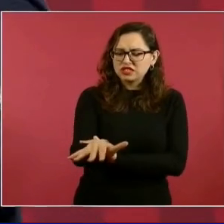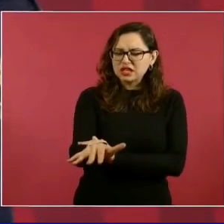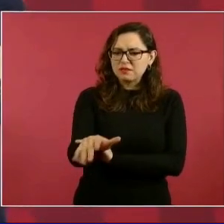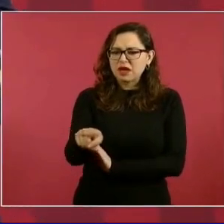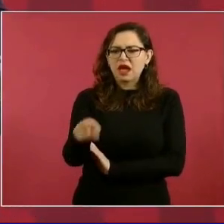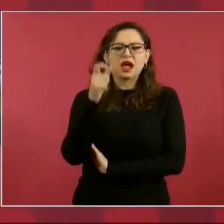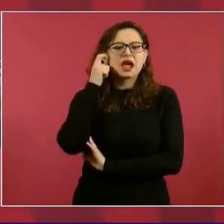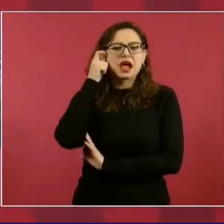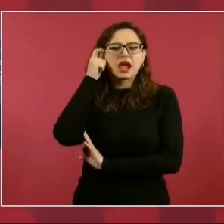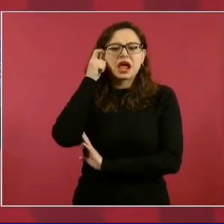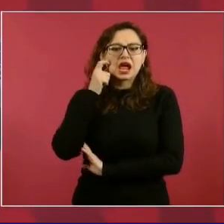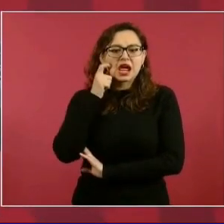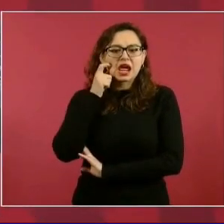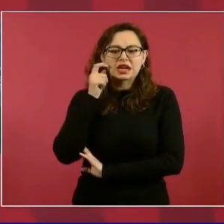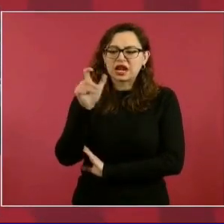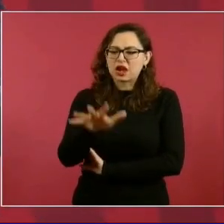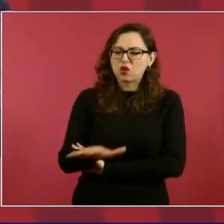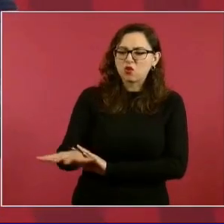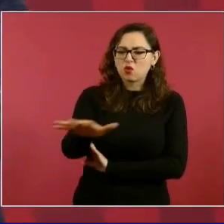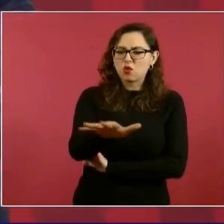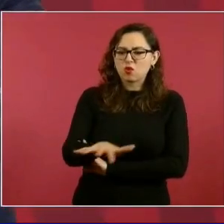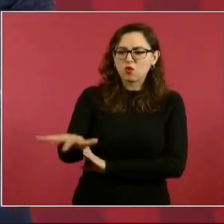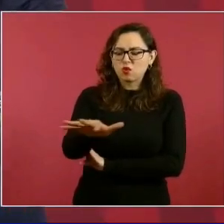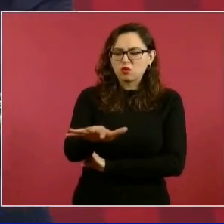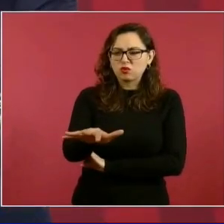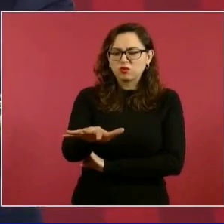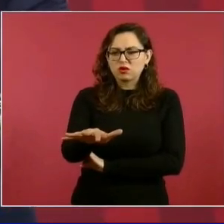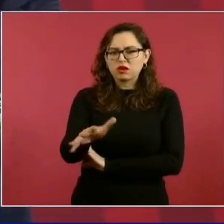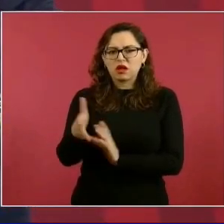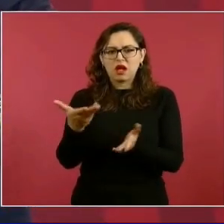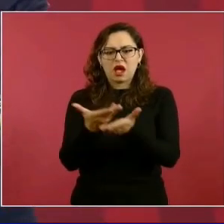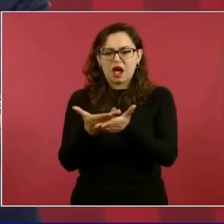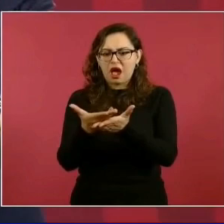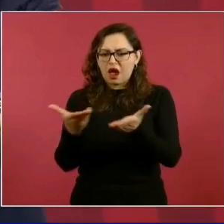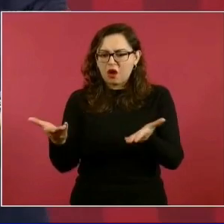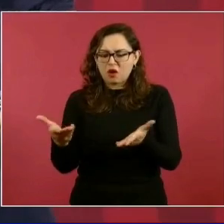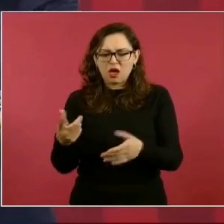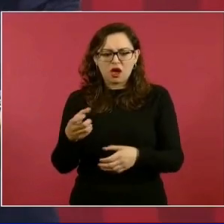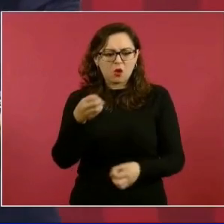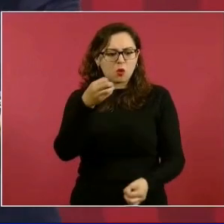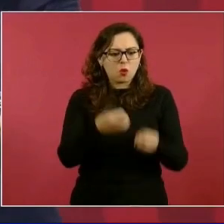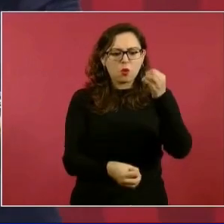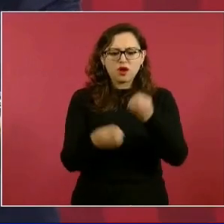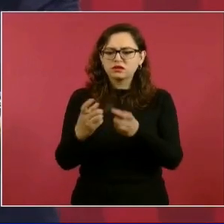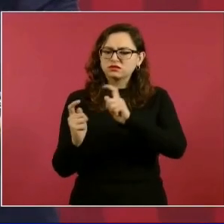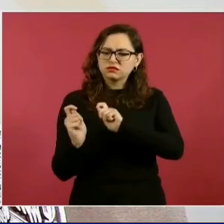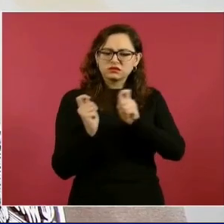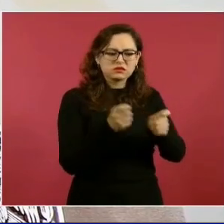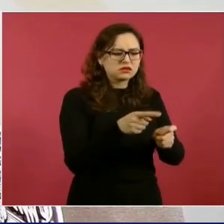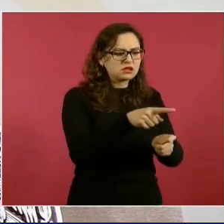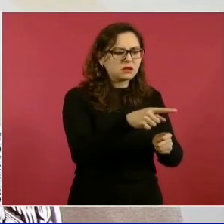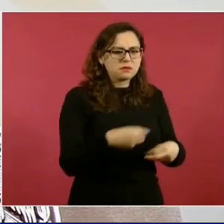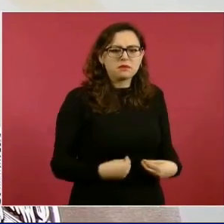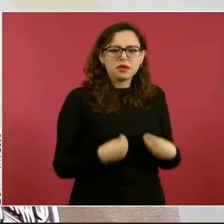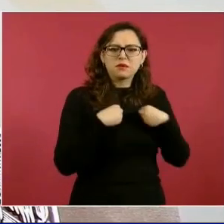en Tamaulipas, pero en la frontera, que además vive en Estados Unidos,